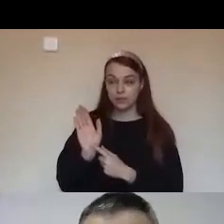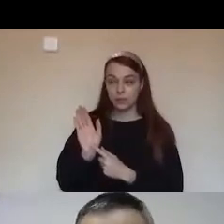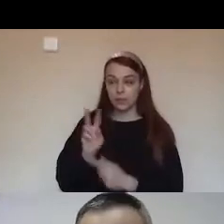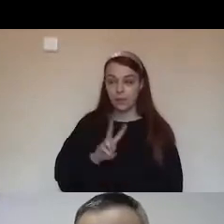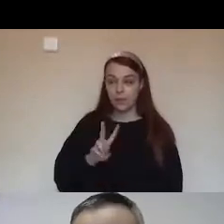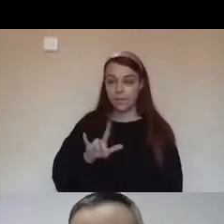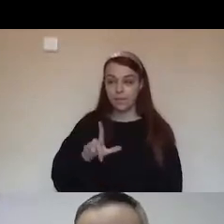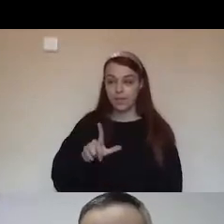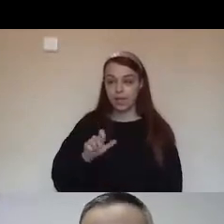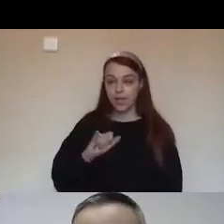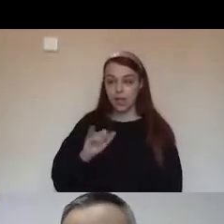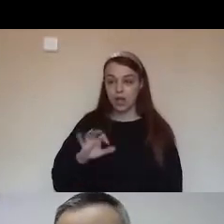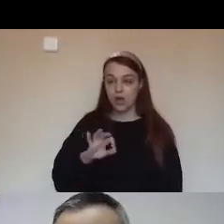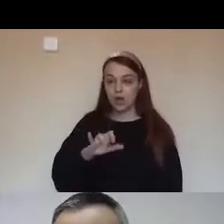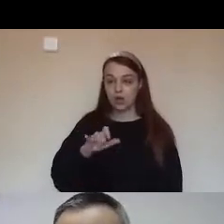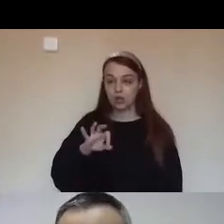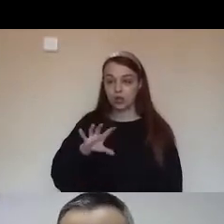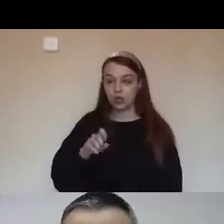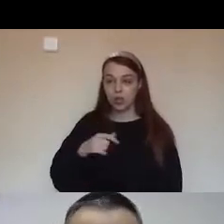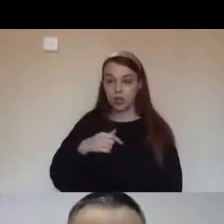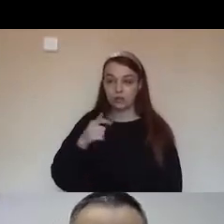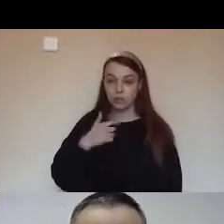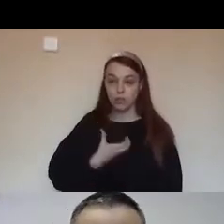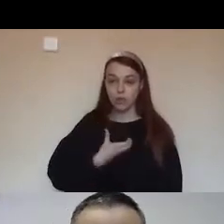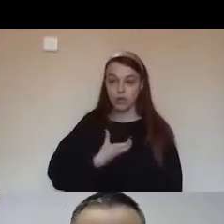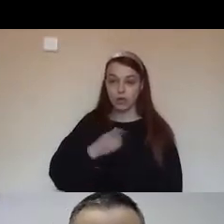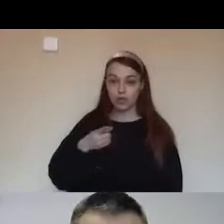Villajoyosa, la Villa Joyosa, es el municipio donde yo trabajo.